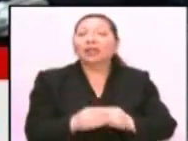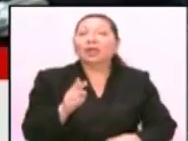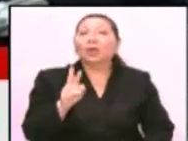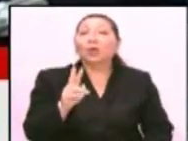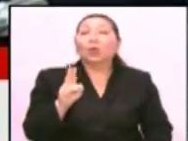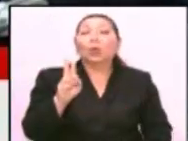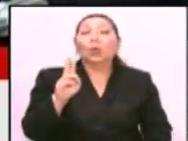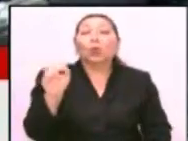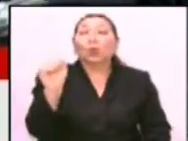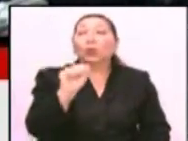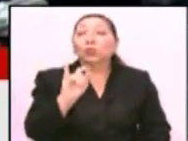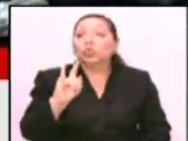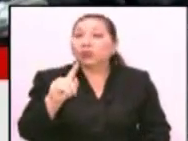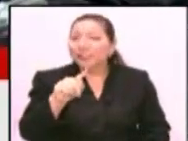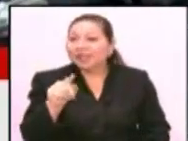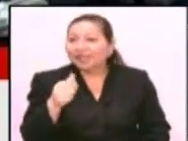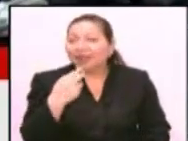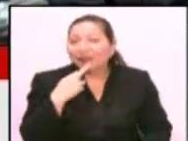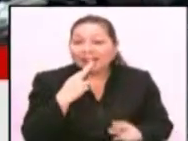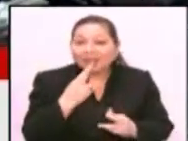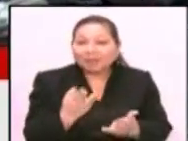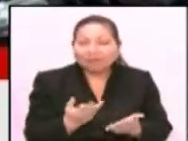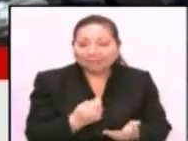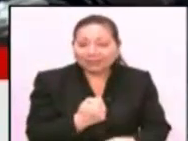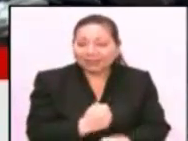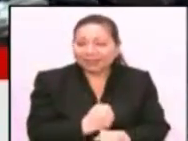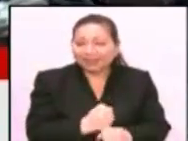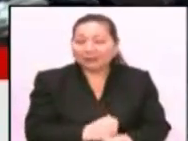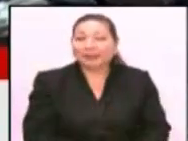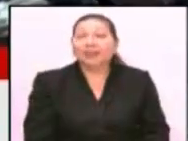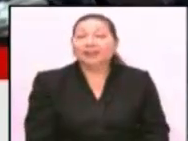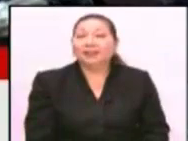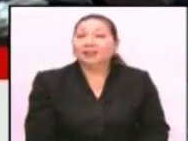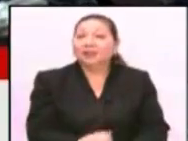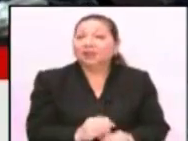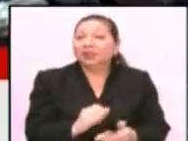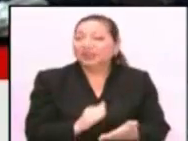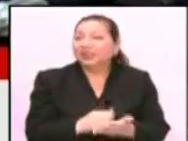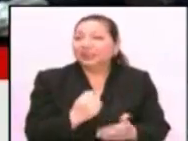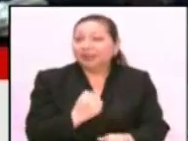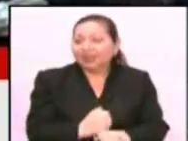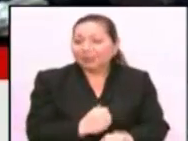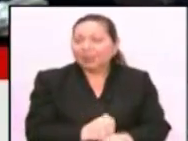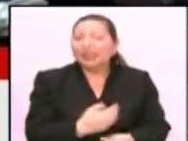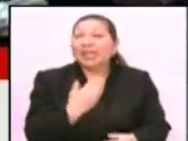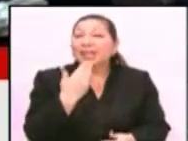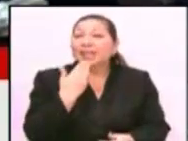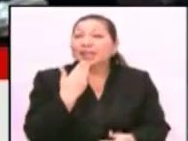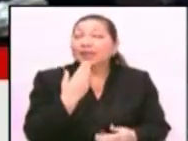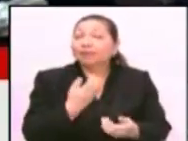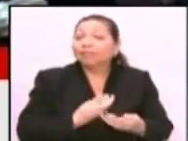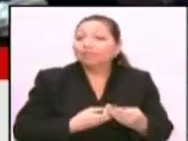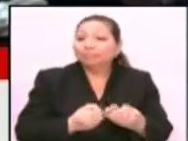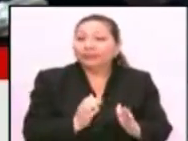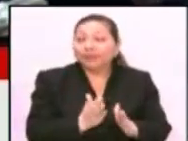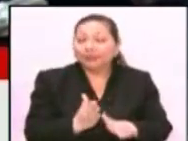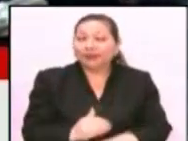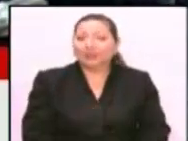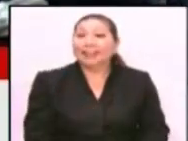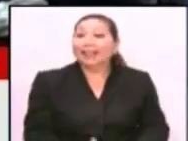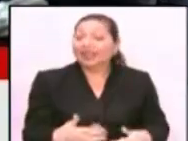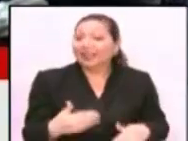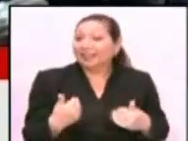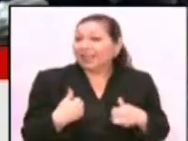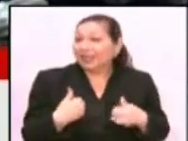Estas 3 entidades van a pagar por resultados de empleo y de retención del empleo. Quienes van a prefinanciar las operaciones, o quienes